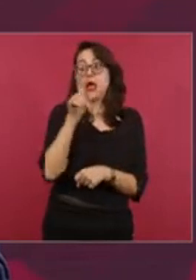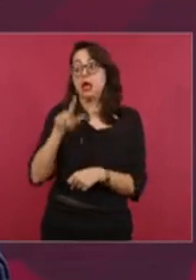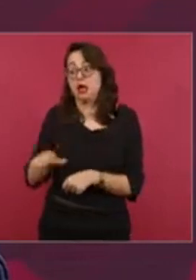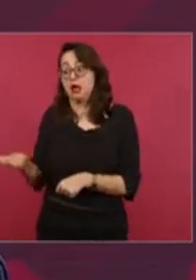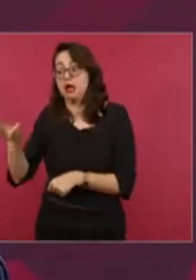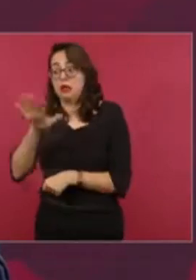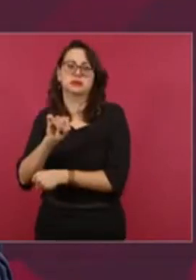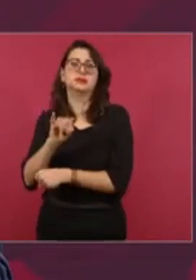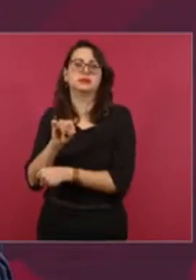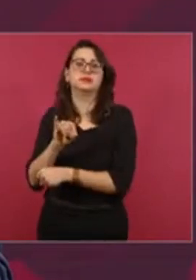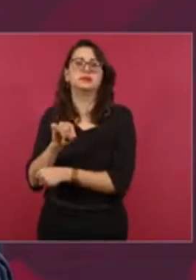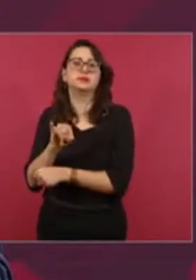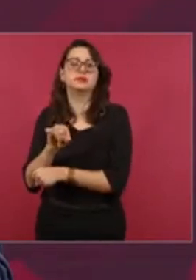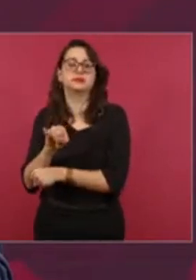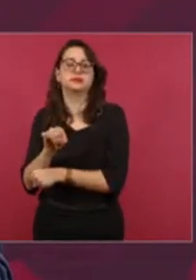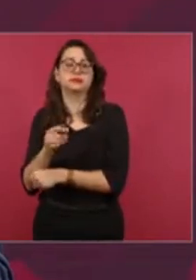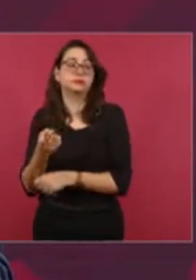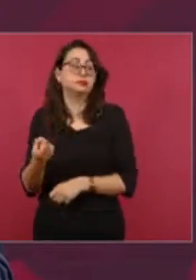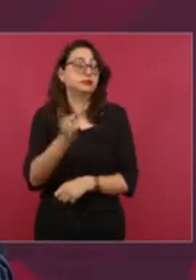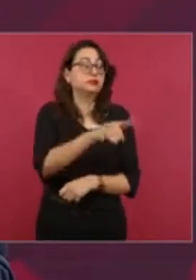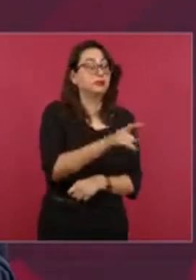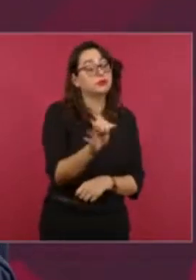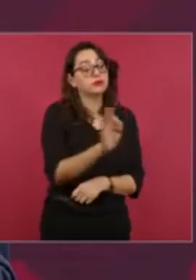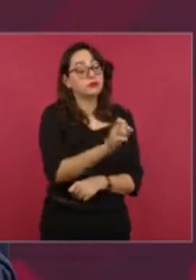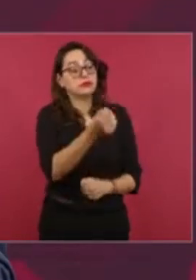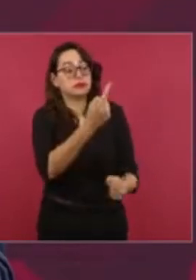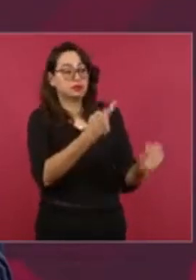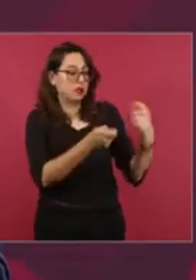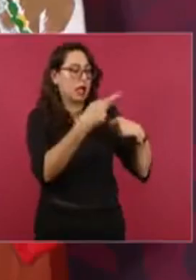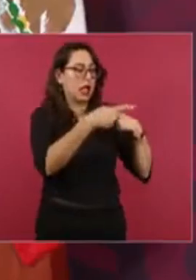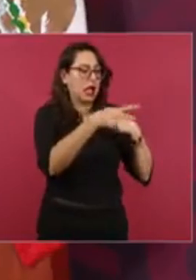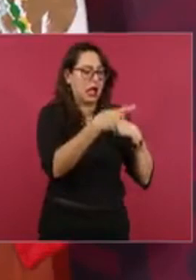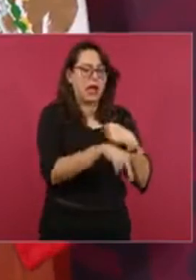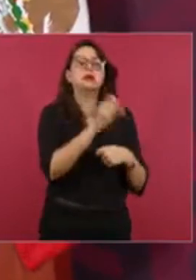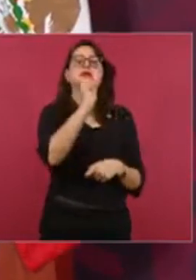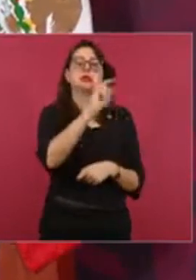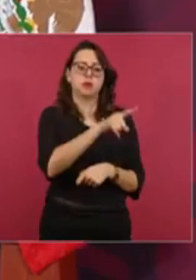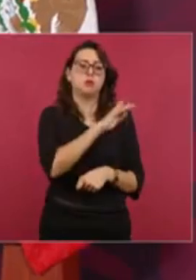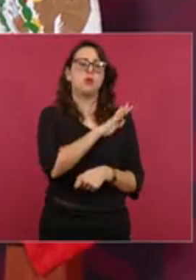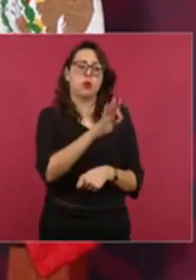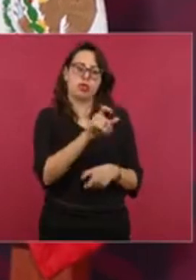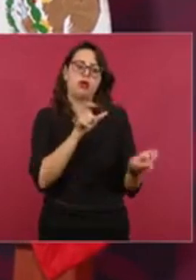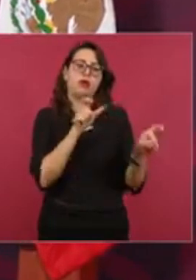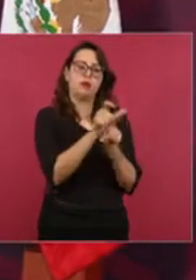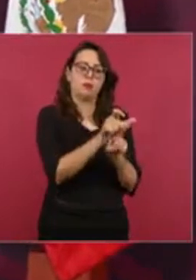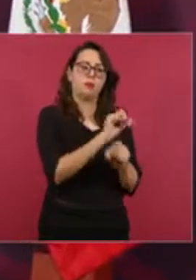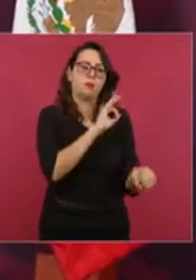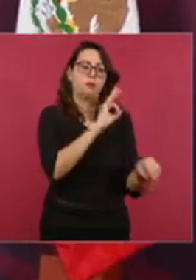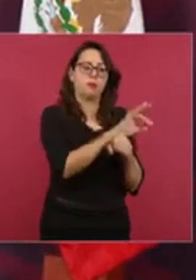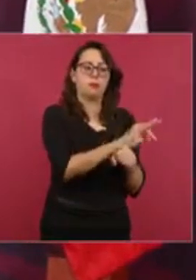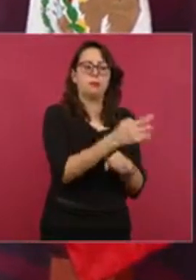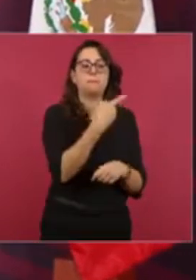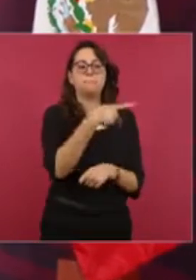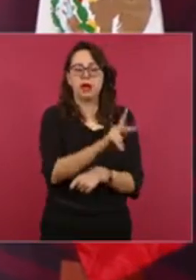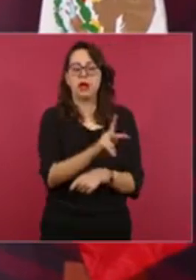tienen protección. Seguramente esto también lo va a informar la